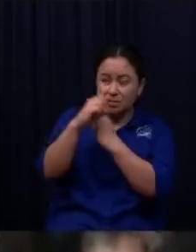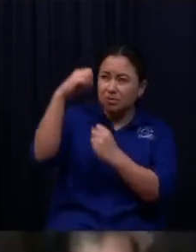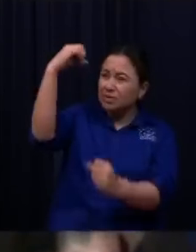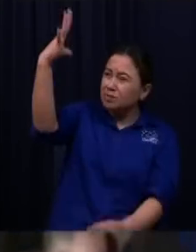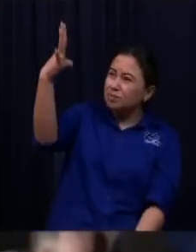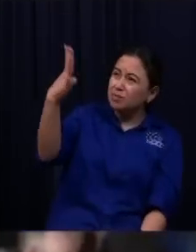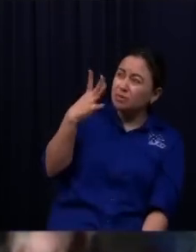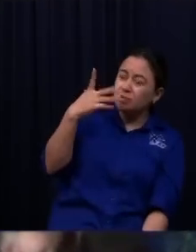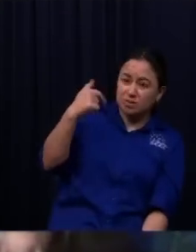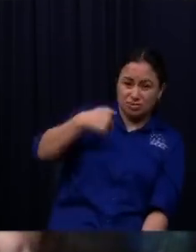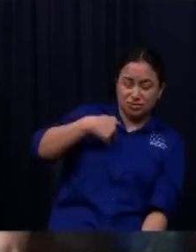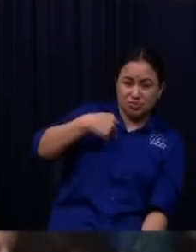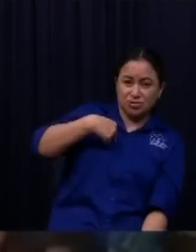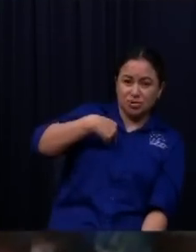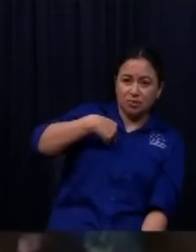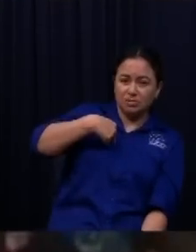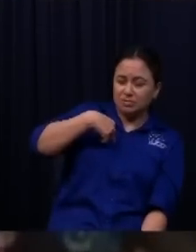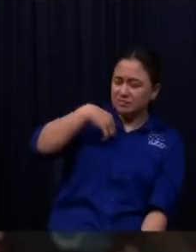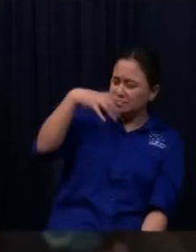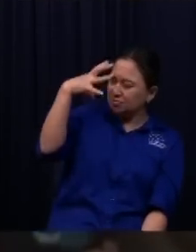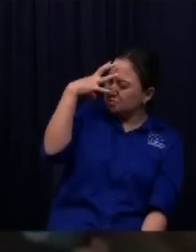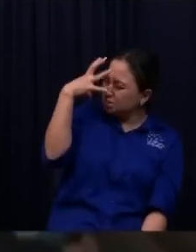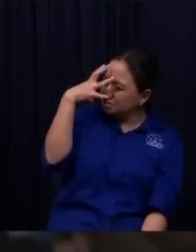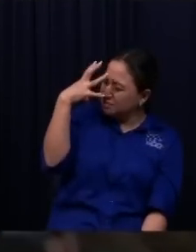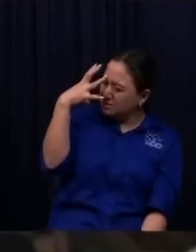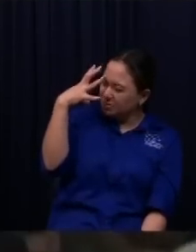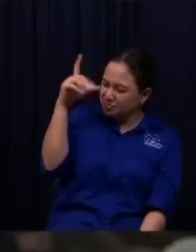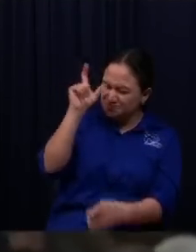Ese es el sumo sacerdote que tenemos y que es tan